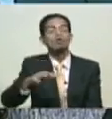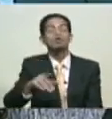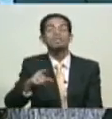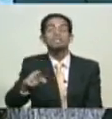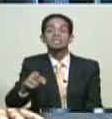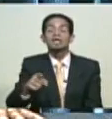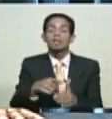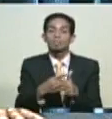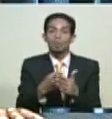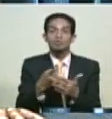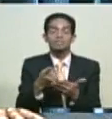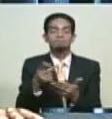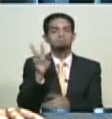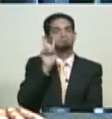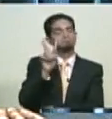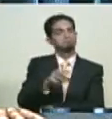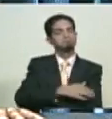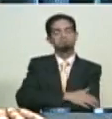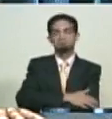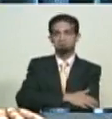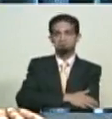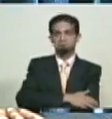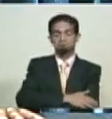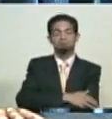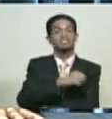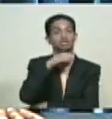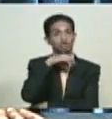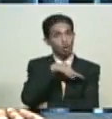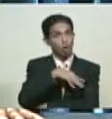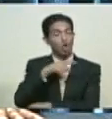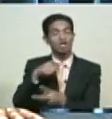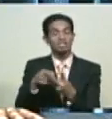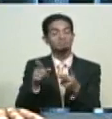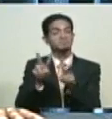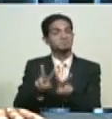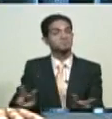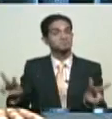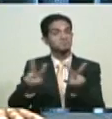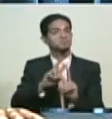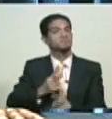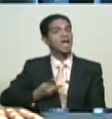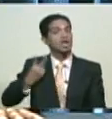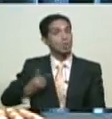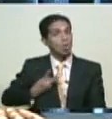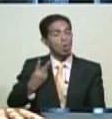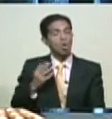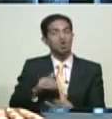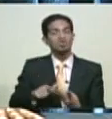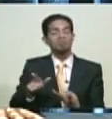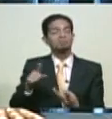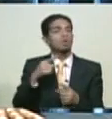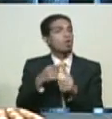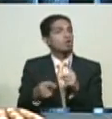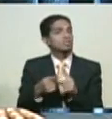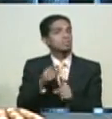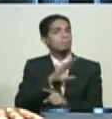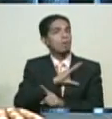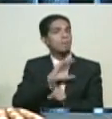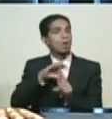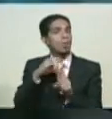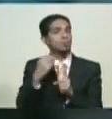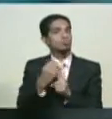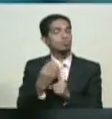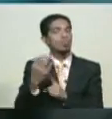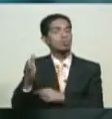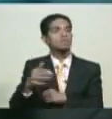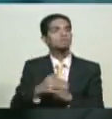en los valores y la forma de ser del pueblo en la historia en estos días yo hice un comentario de esto en